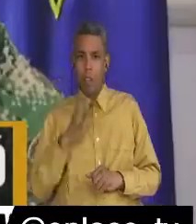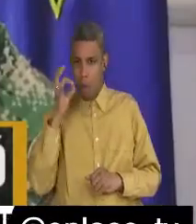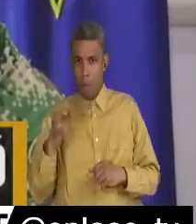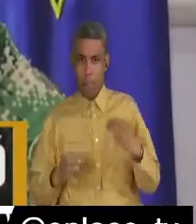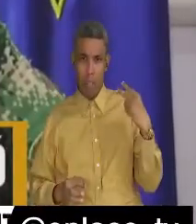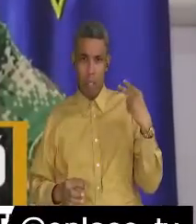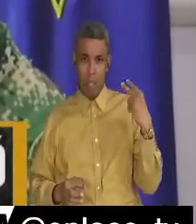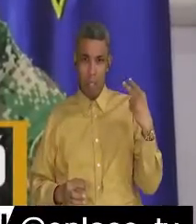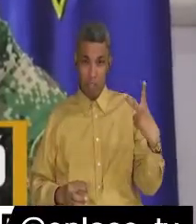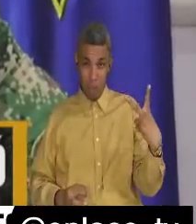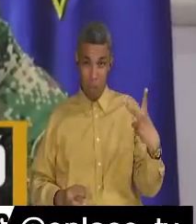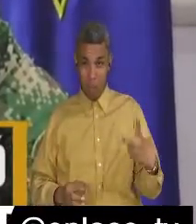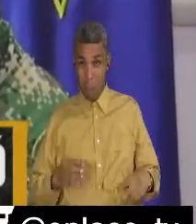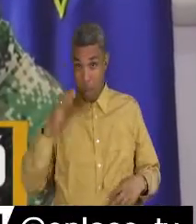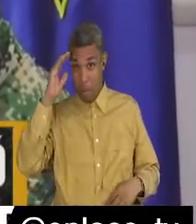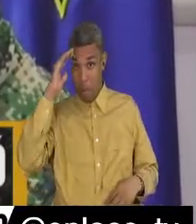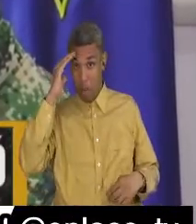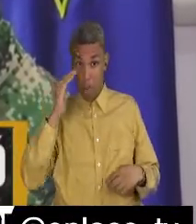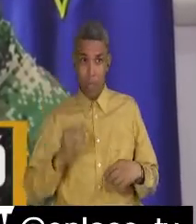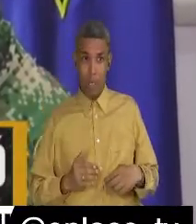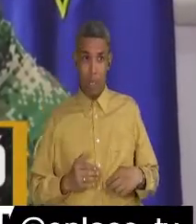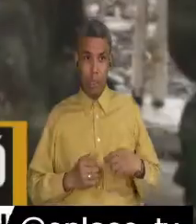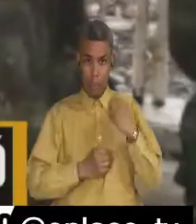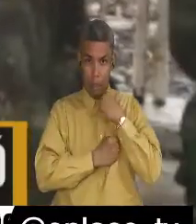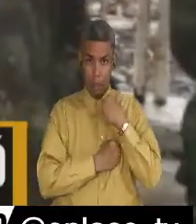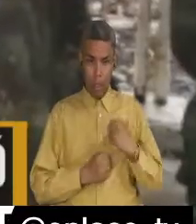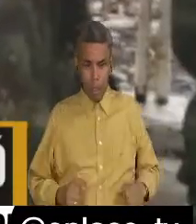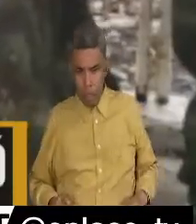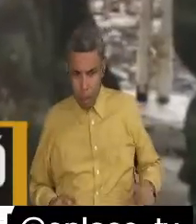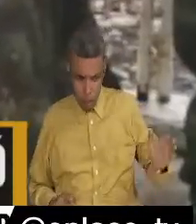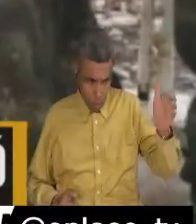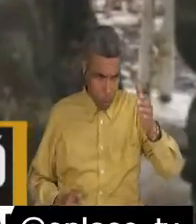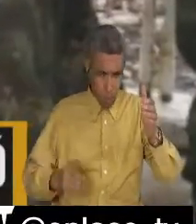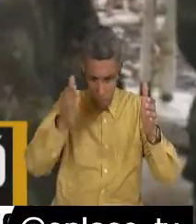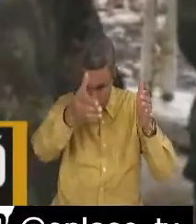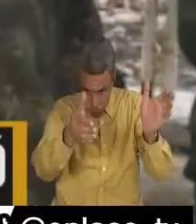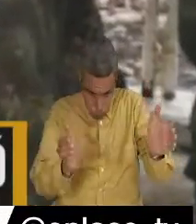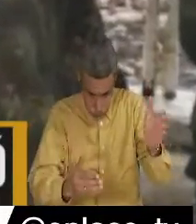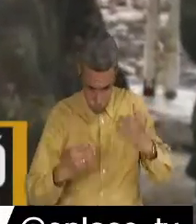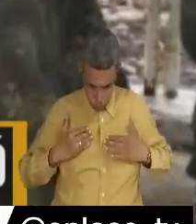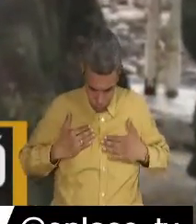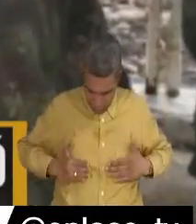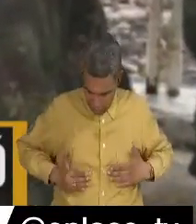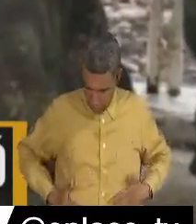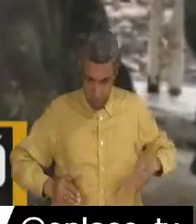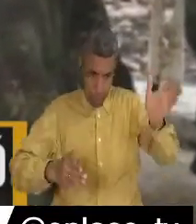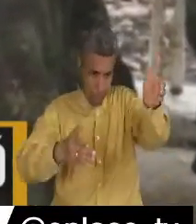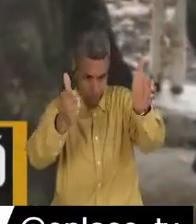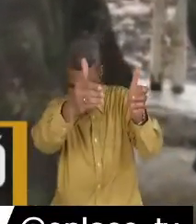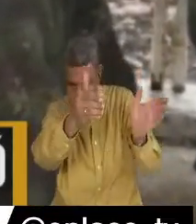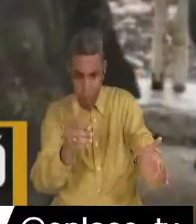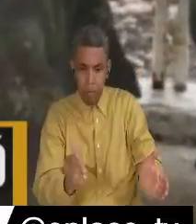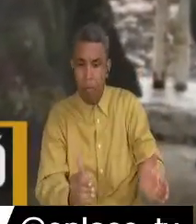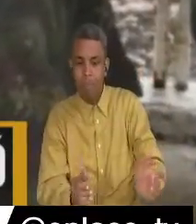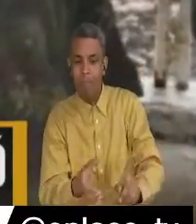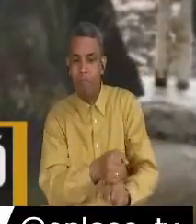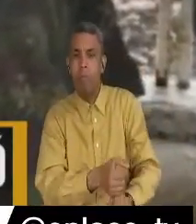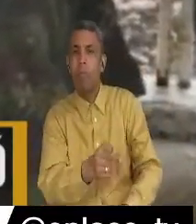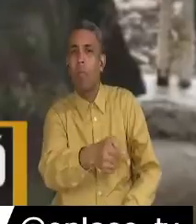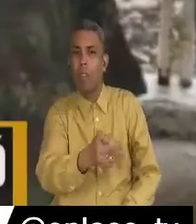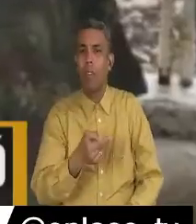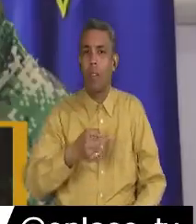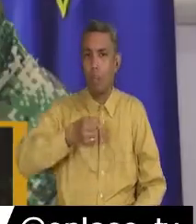momento que fueron capturados se les encontró un material de guerra, una granada y unas municiones en una moto, y también se les